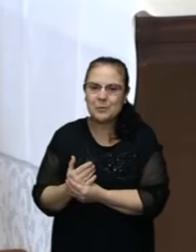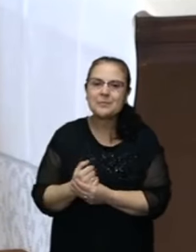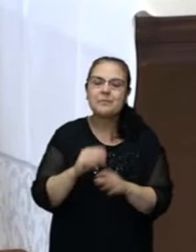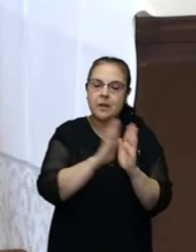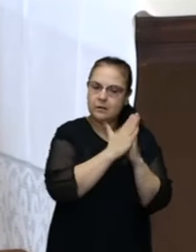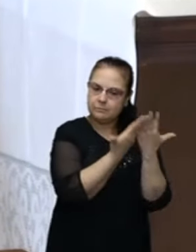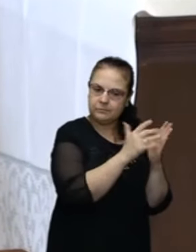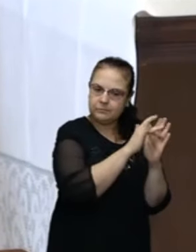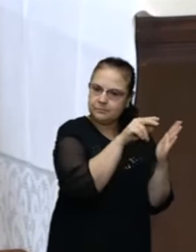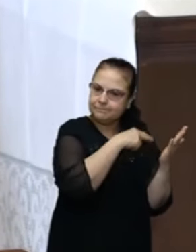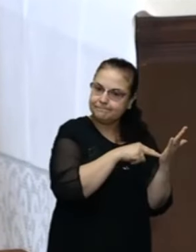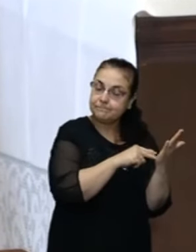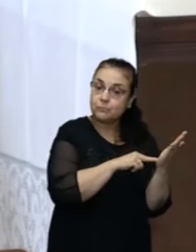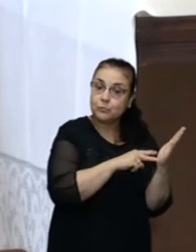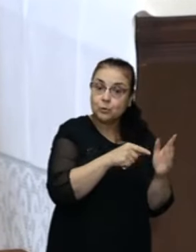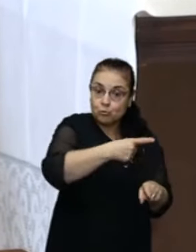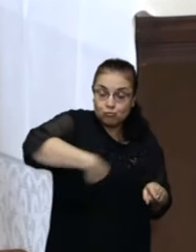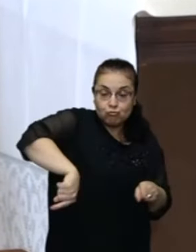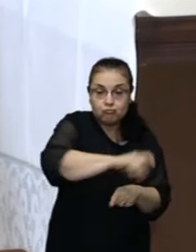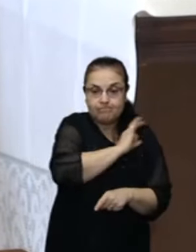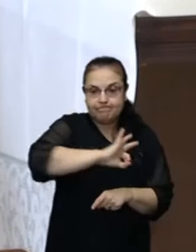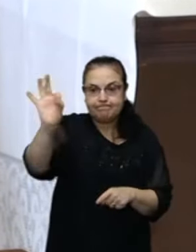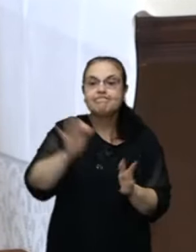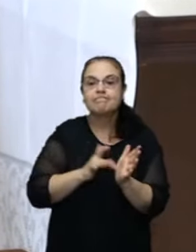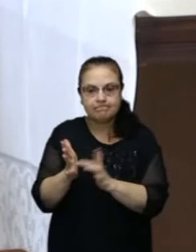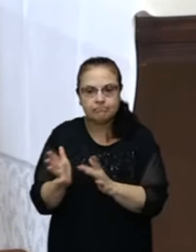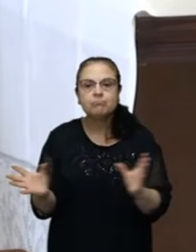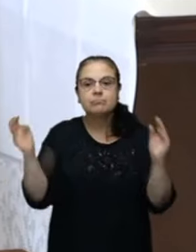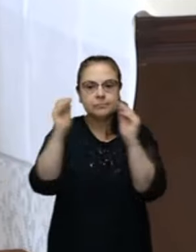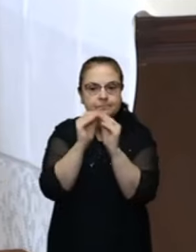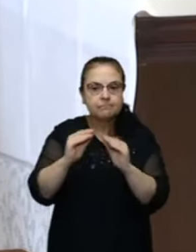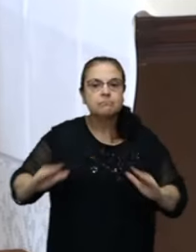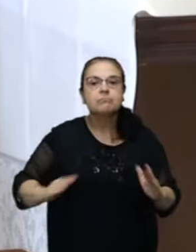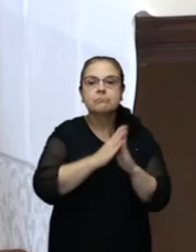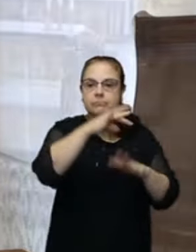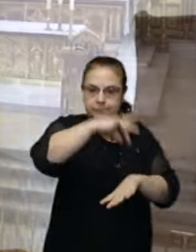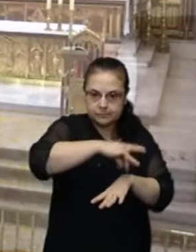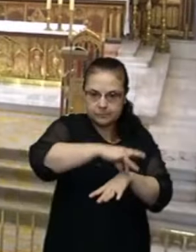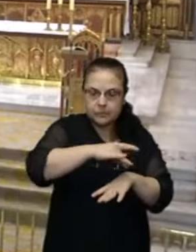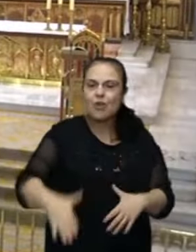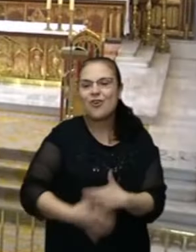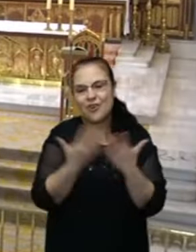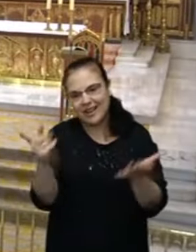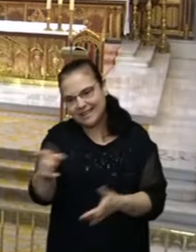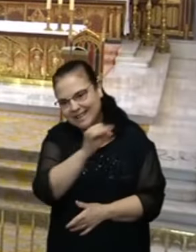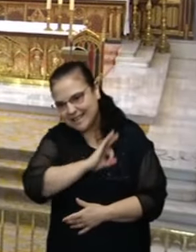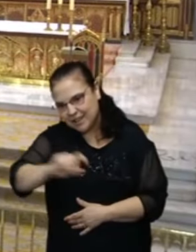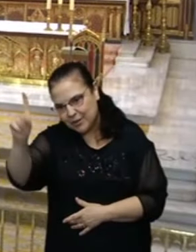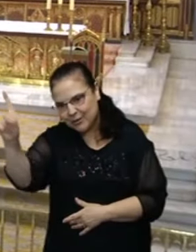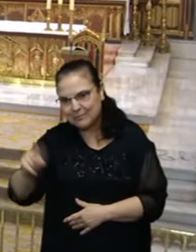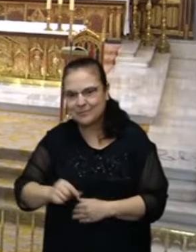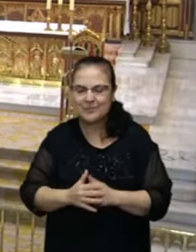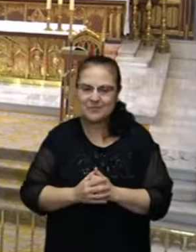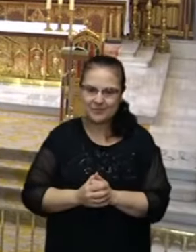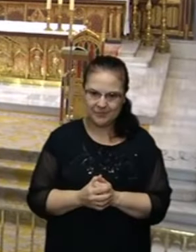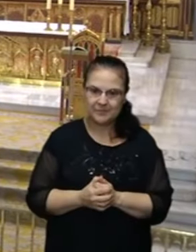Evangelio de nuestro Señor Jesucristo según San Lucas.